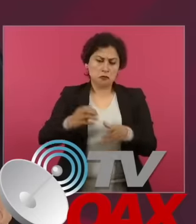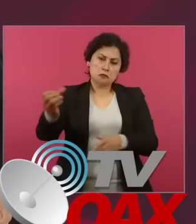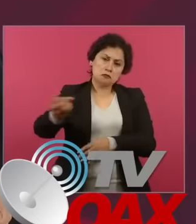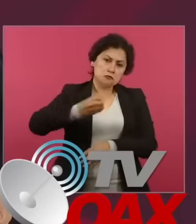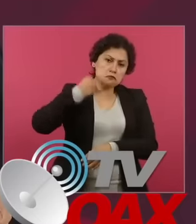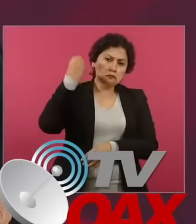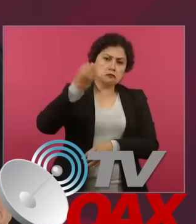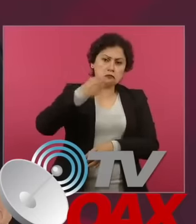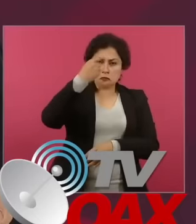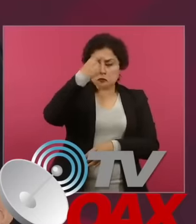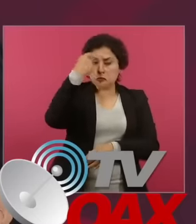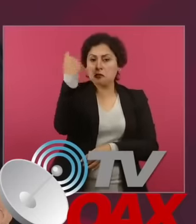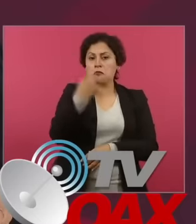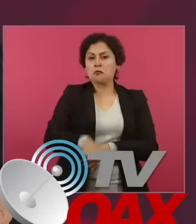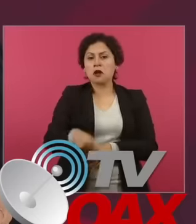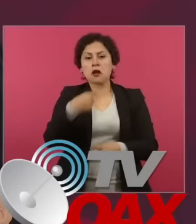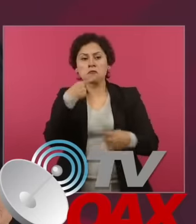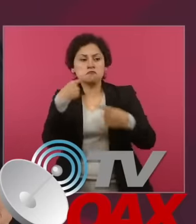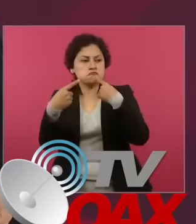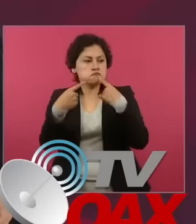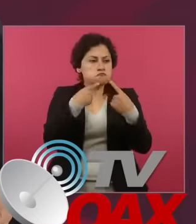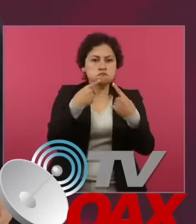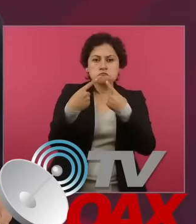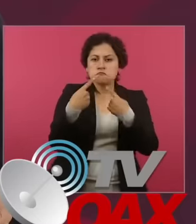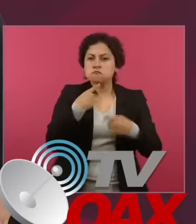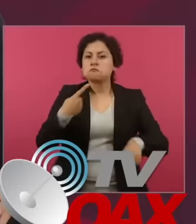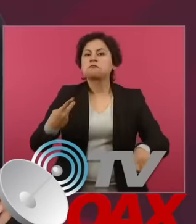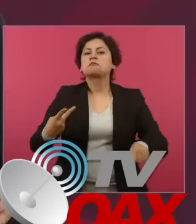dirimir, para resolver lo de